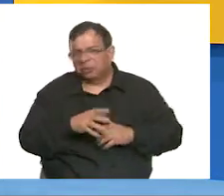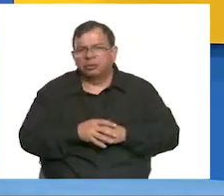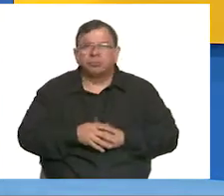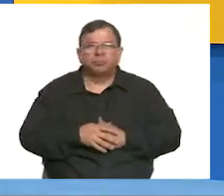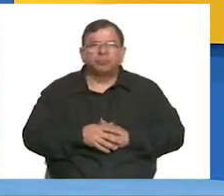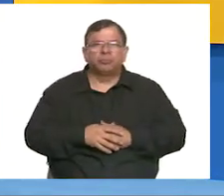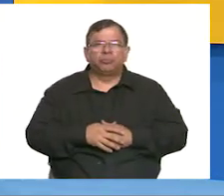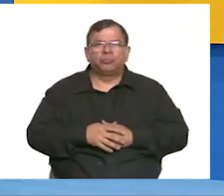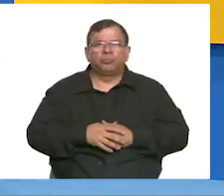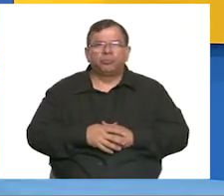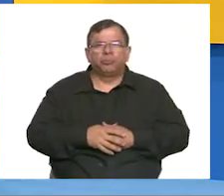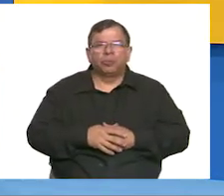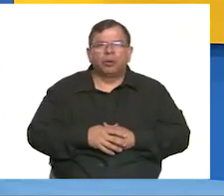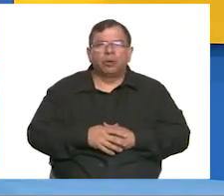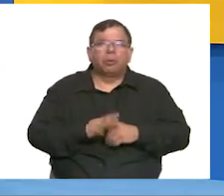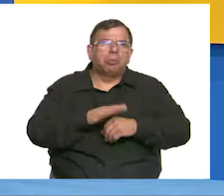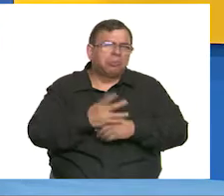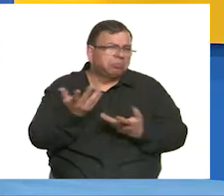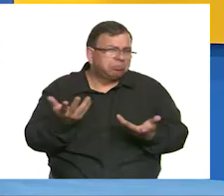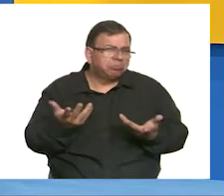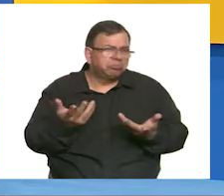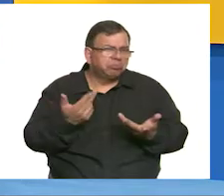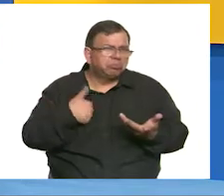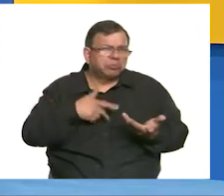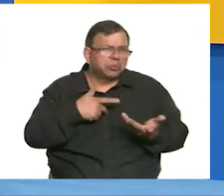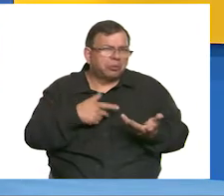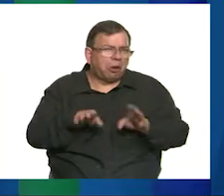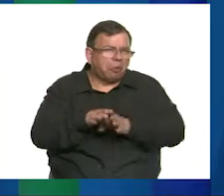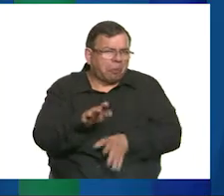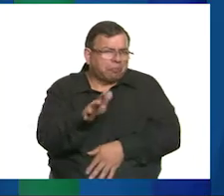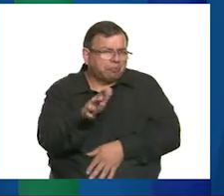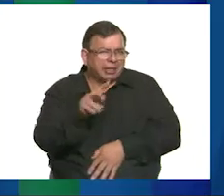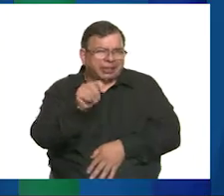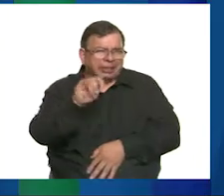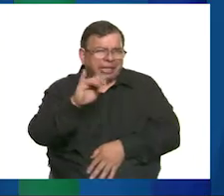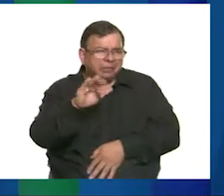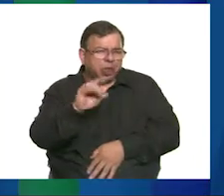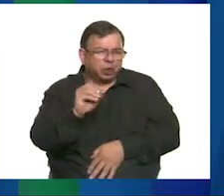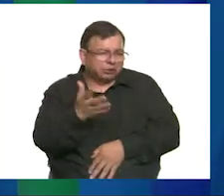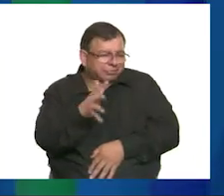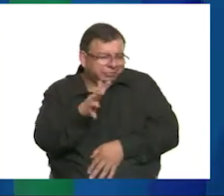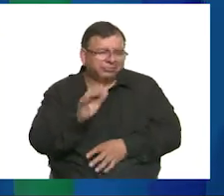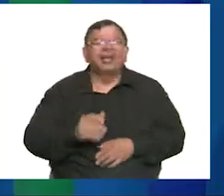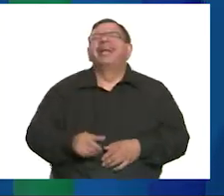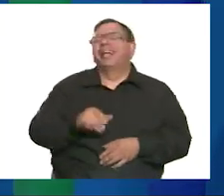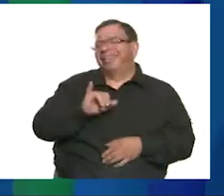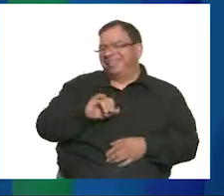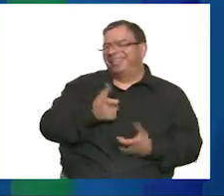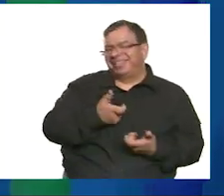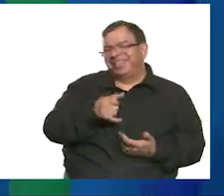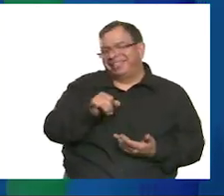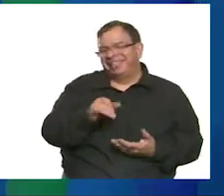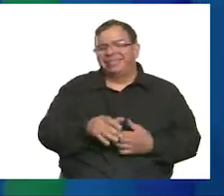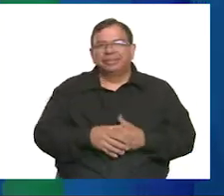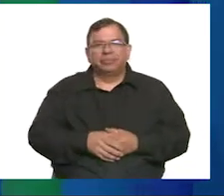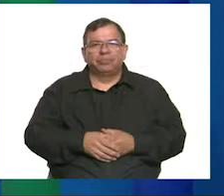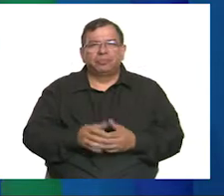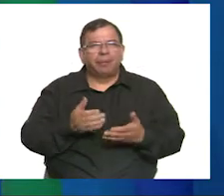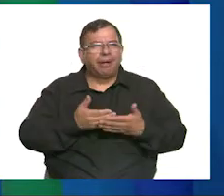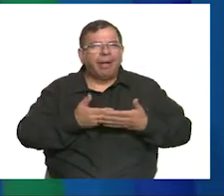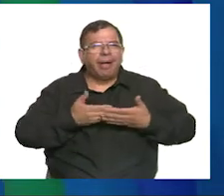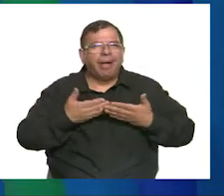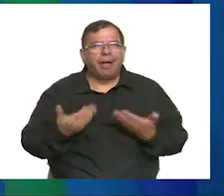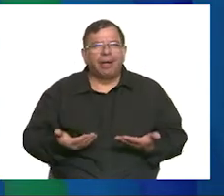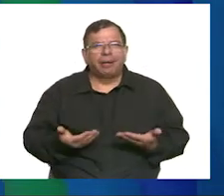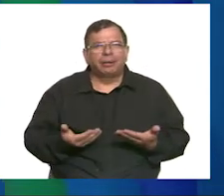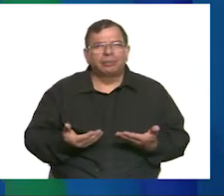Sí, ¿eh? Por eso entonces se puede decir que estamos tibios, ¿no? Ok, así es, Juan Carlos. Ahora